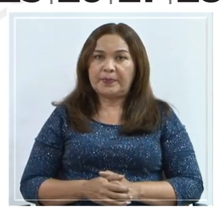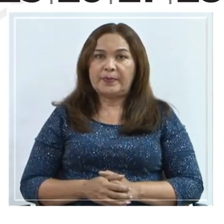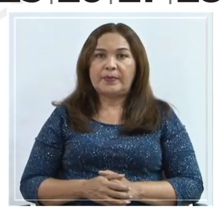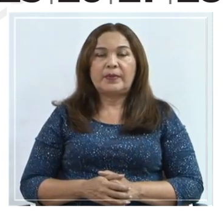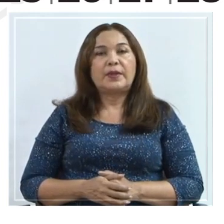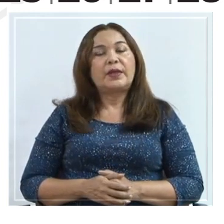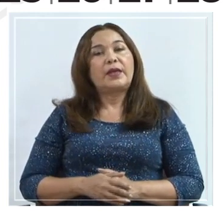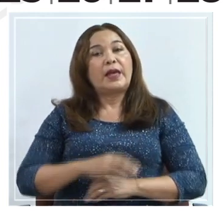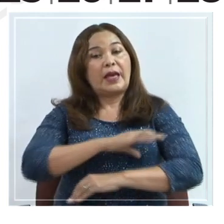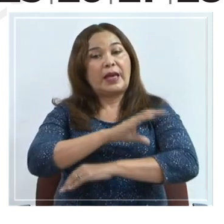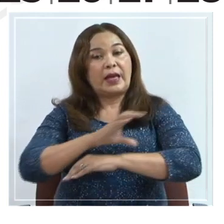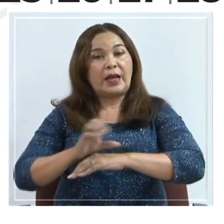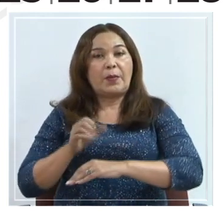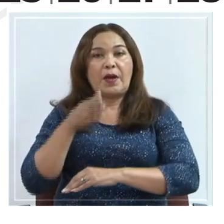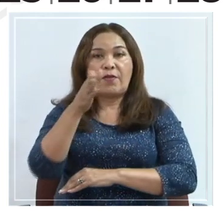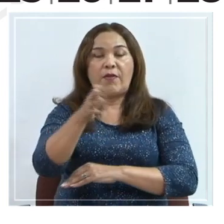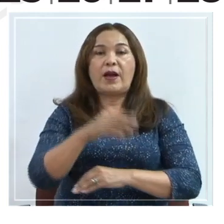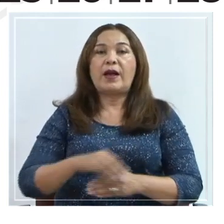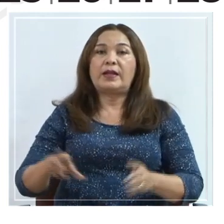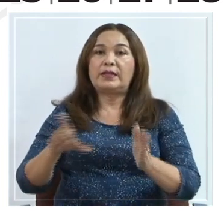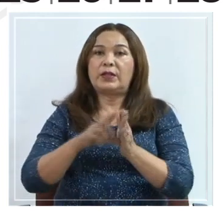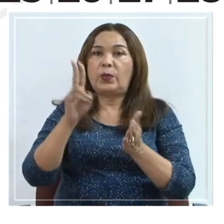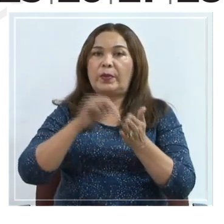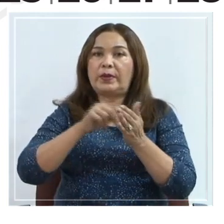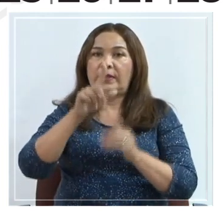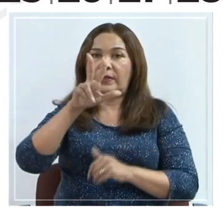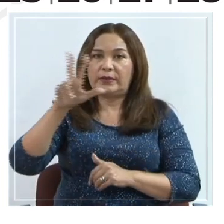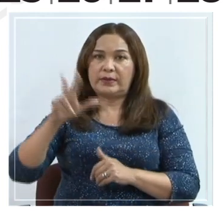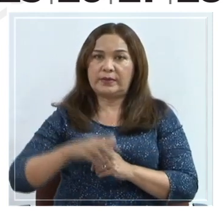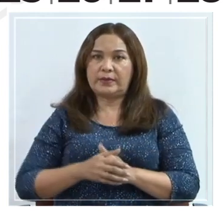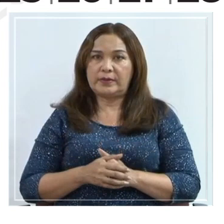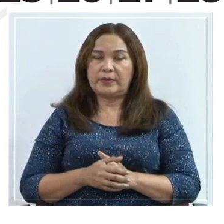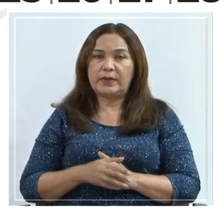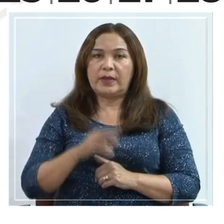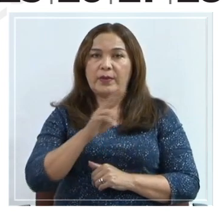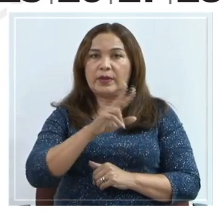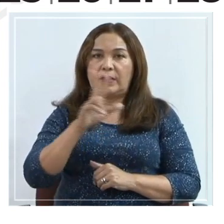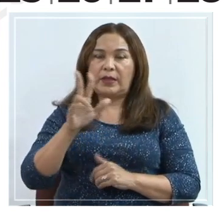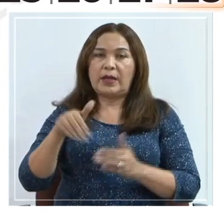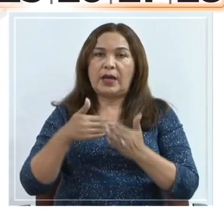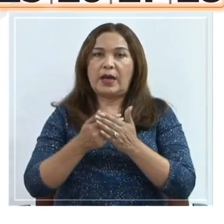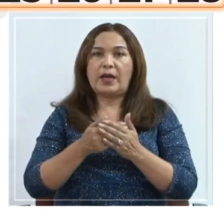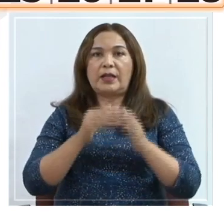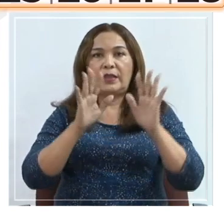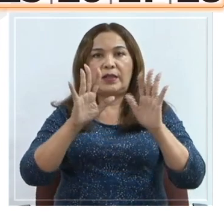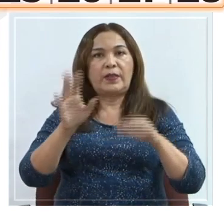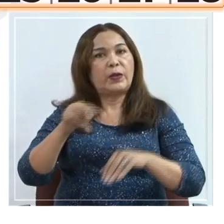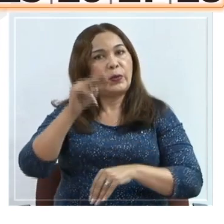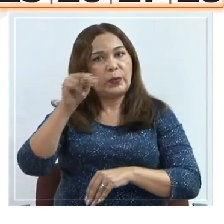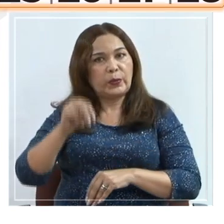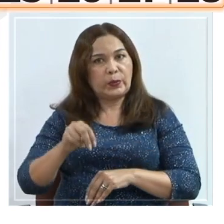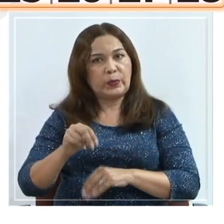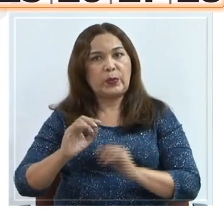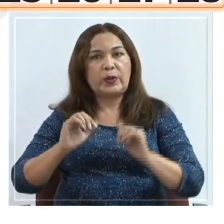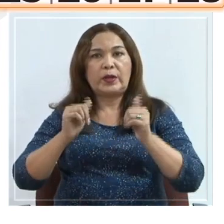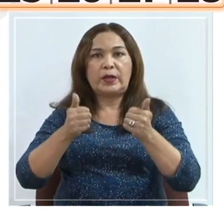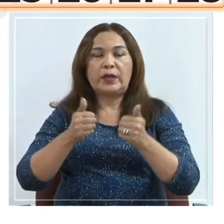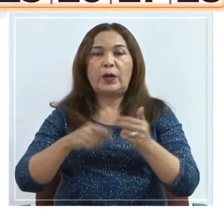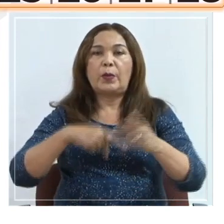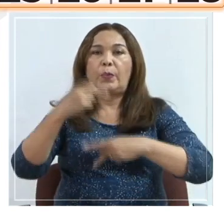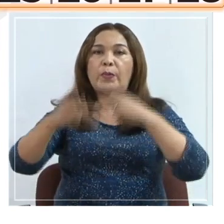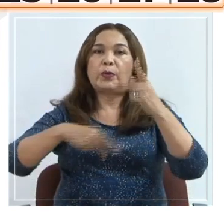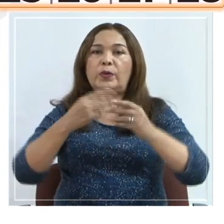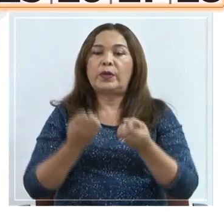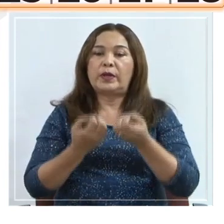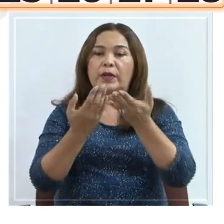canaima bayliss el 2013 del 23 al 10 de julio inicio del